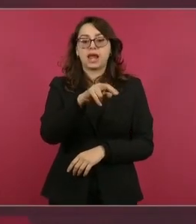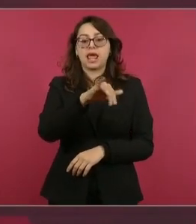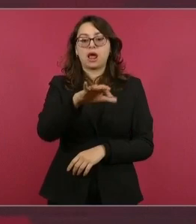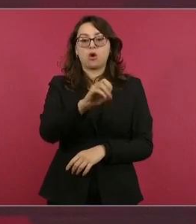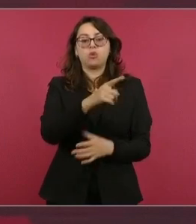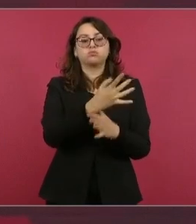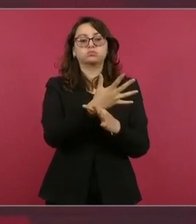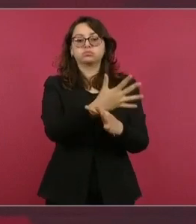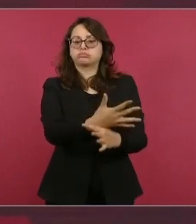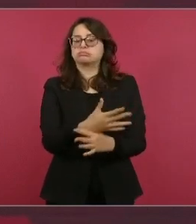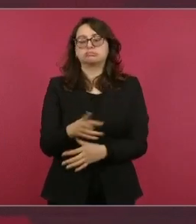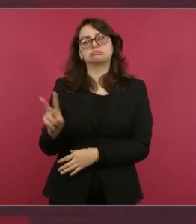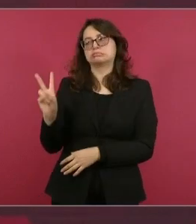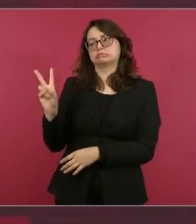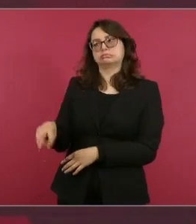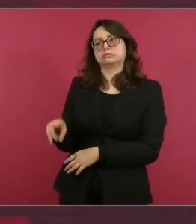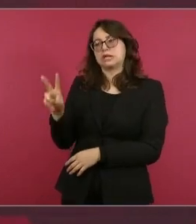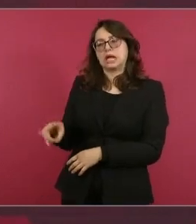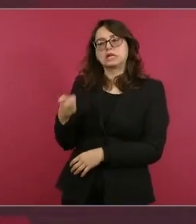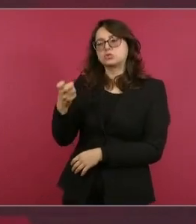autodefensa.